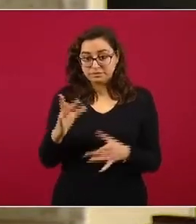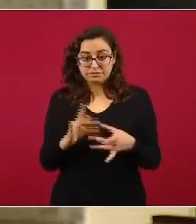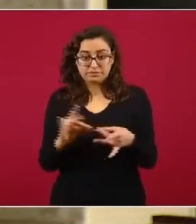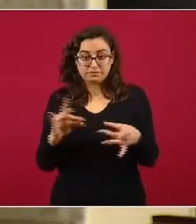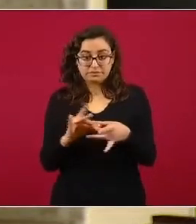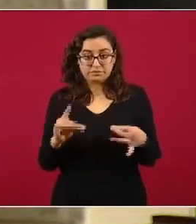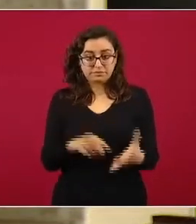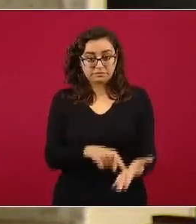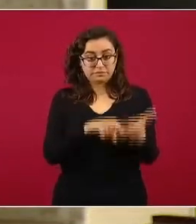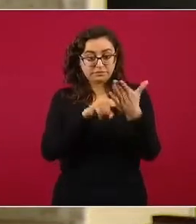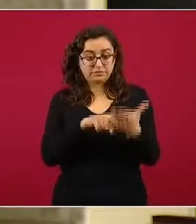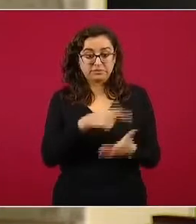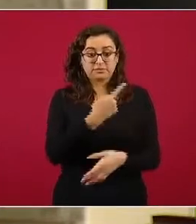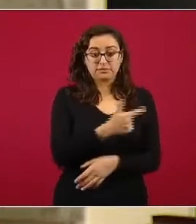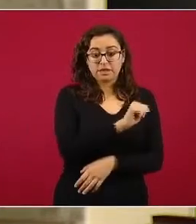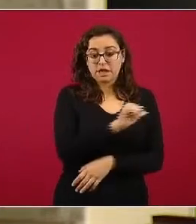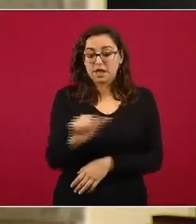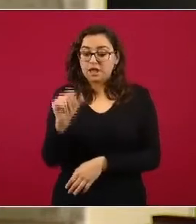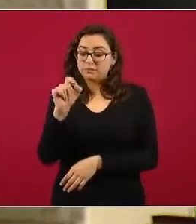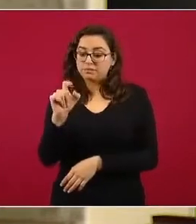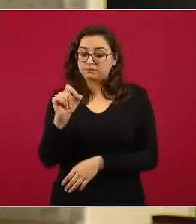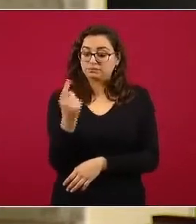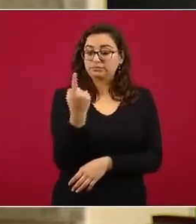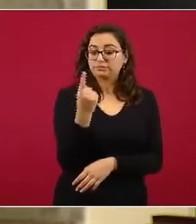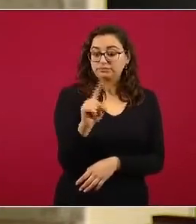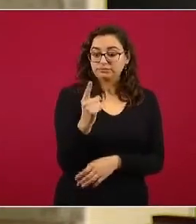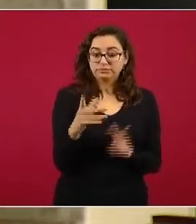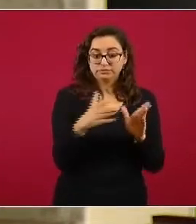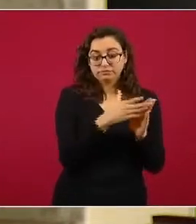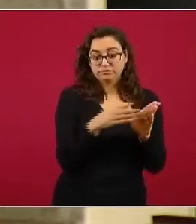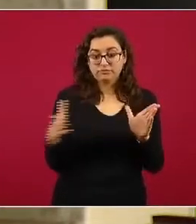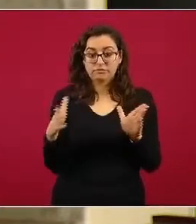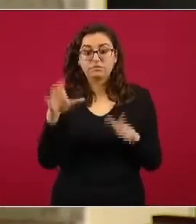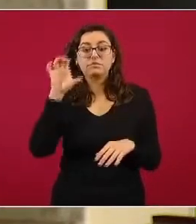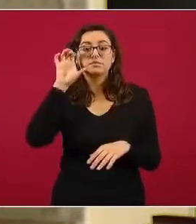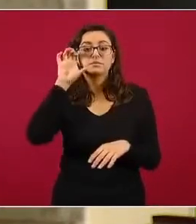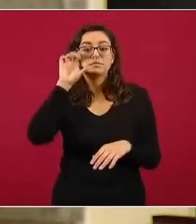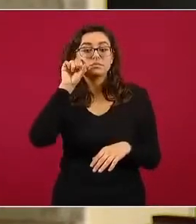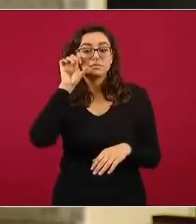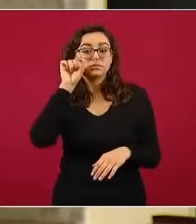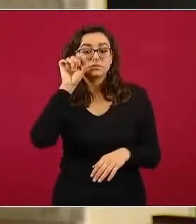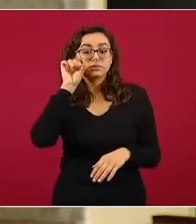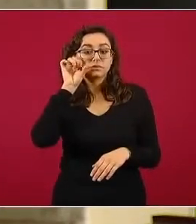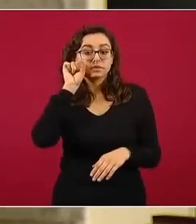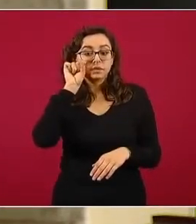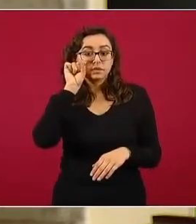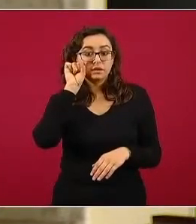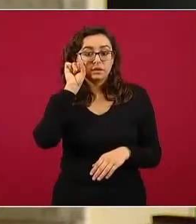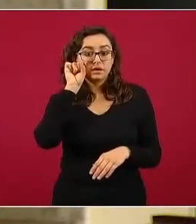del 7 al 20 de diciembre se mantiene ahorita en semáforo naranja.